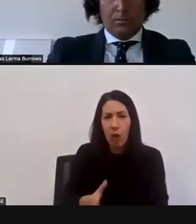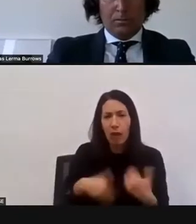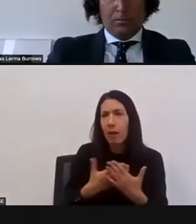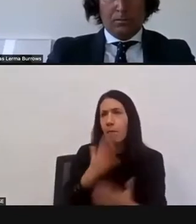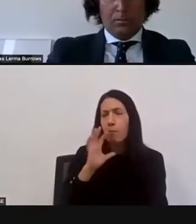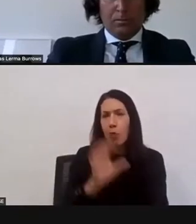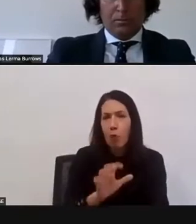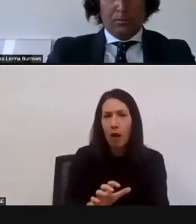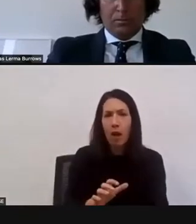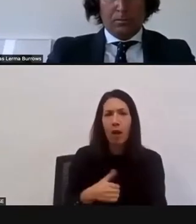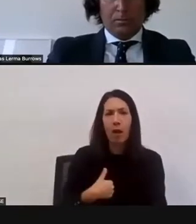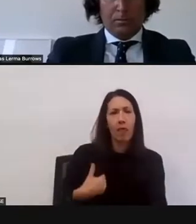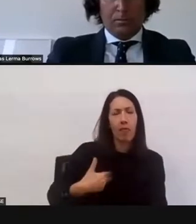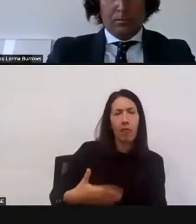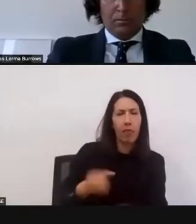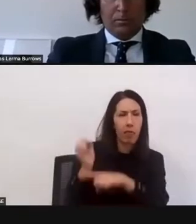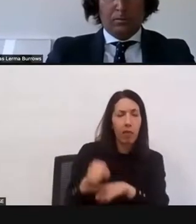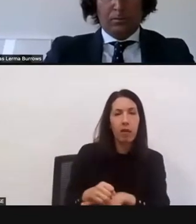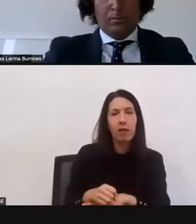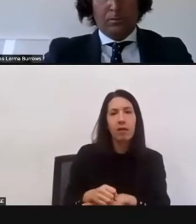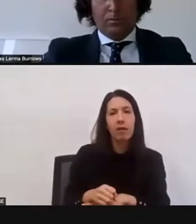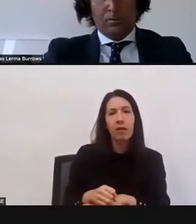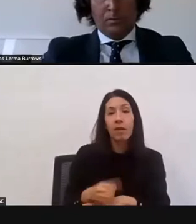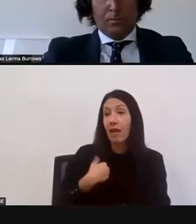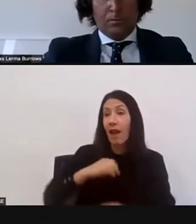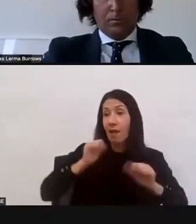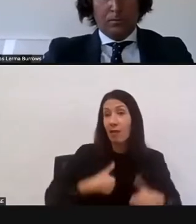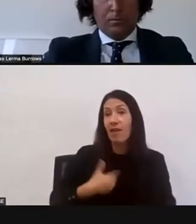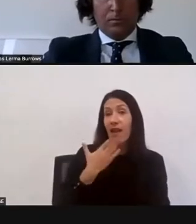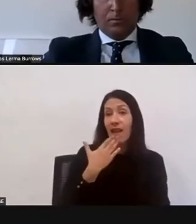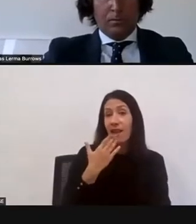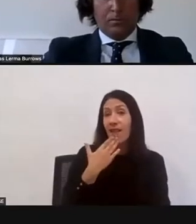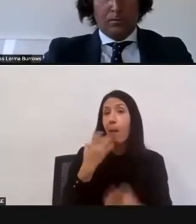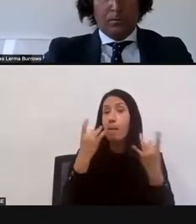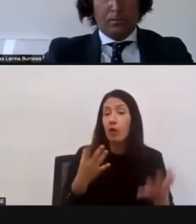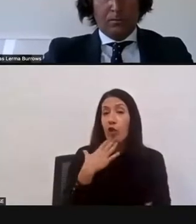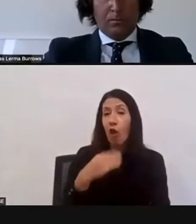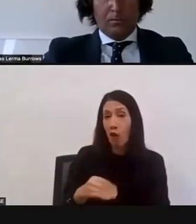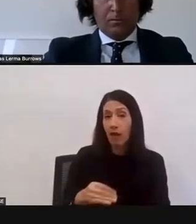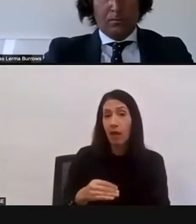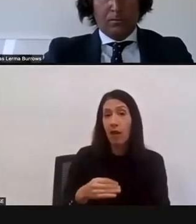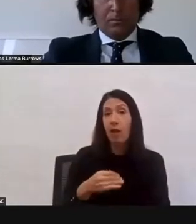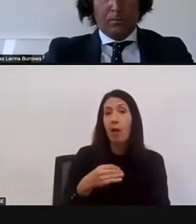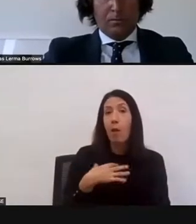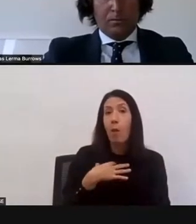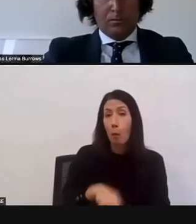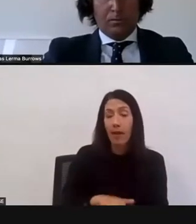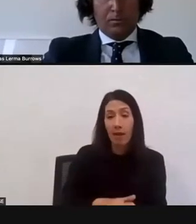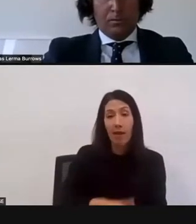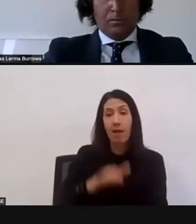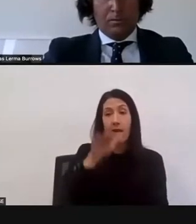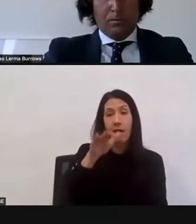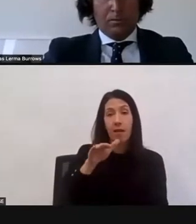el desprecio forman parte desde los primeros años, ¿no? Y que pueden alimentar luego